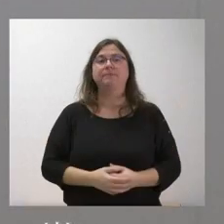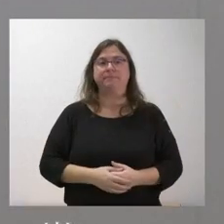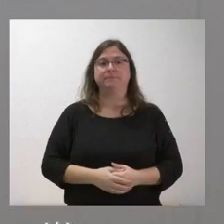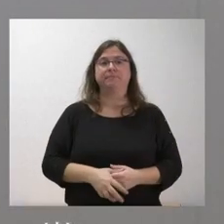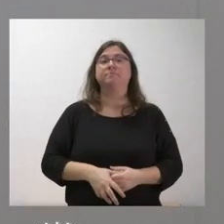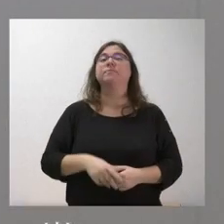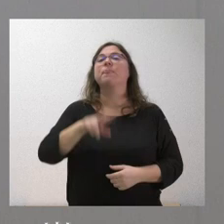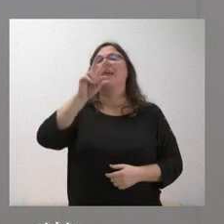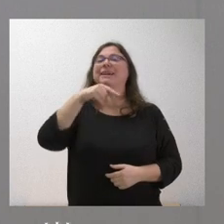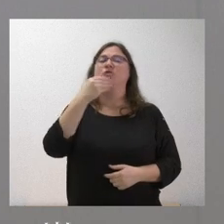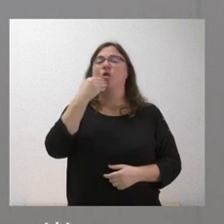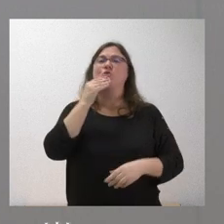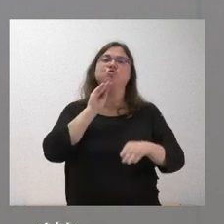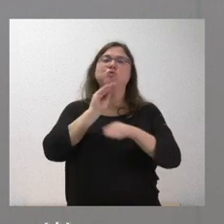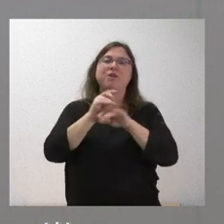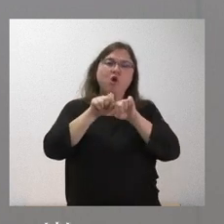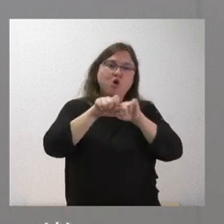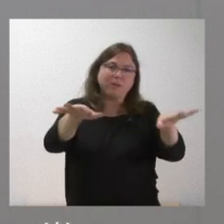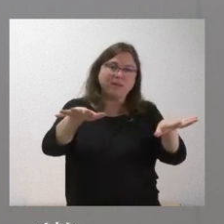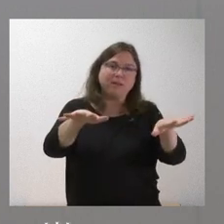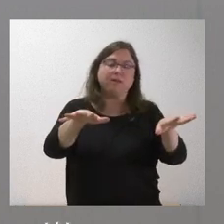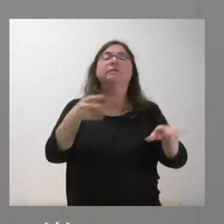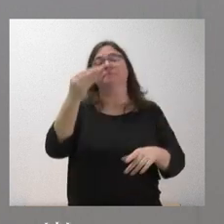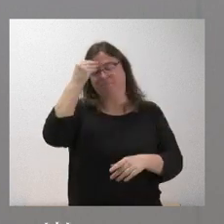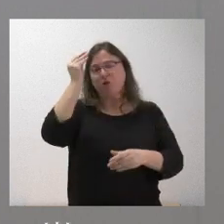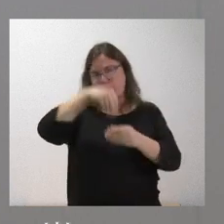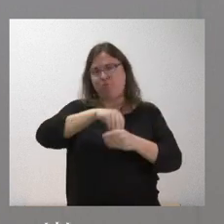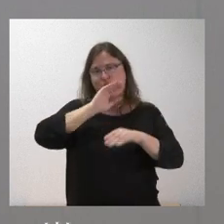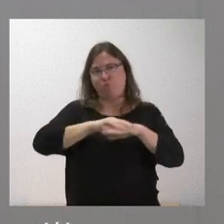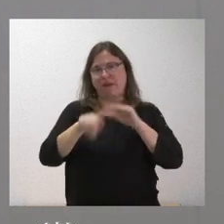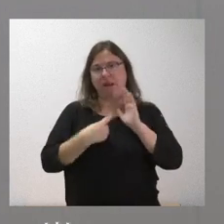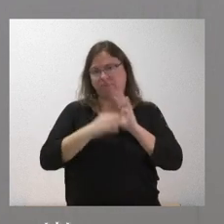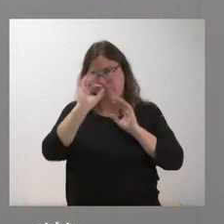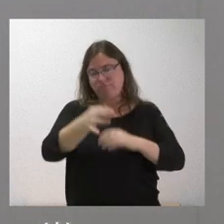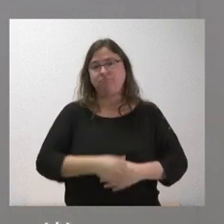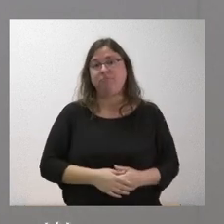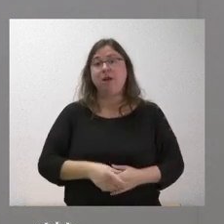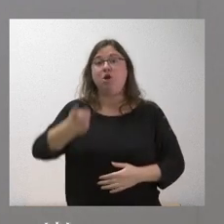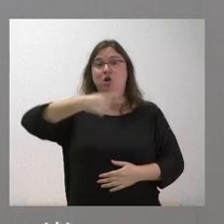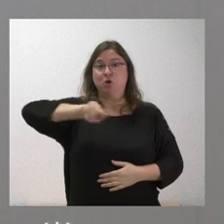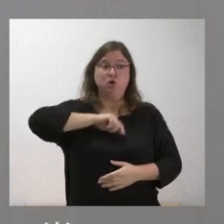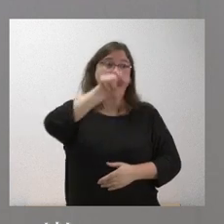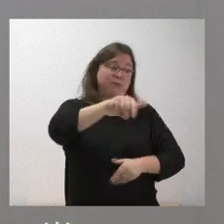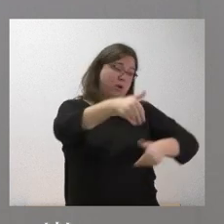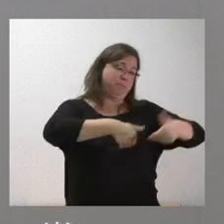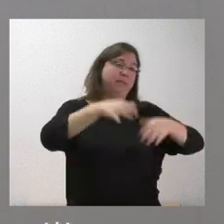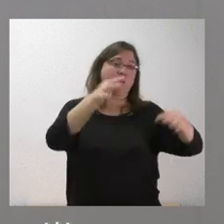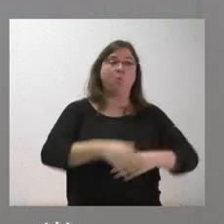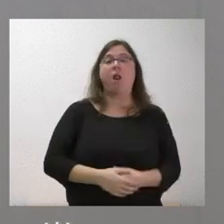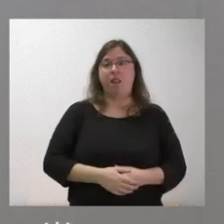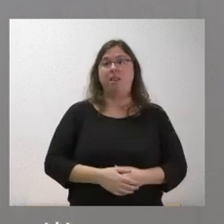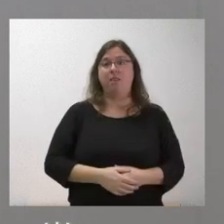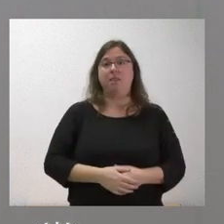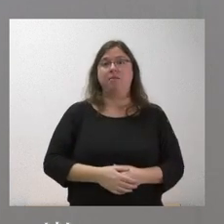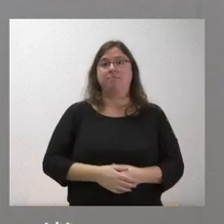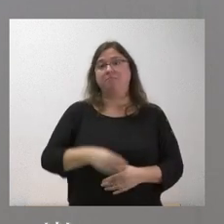recoge es subvención nominativa consideramos que estamos dentro de la ley y también lo consideran Quiénes lo han solicitado que estoy convencido que no lo hubieran